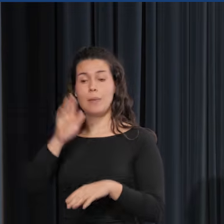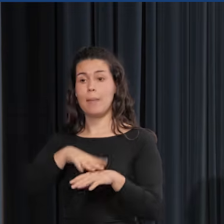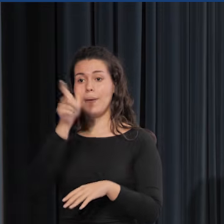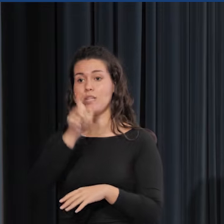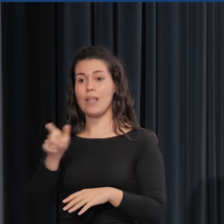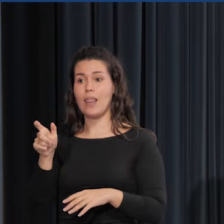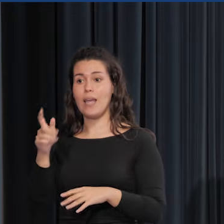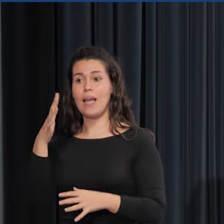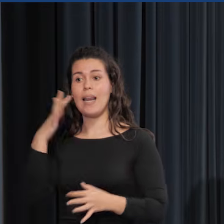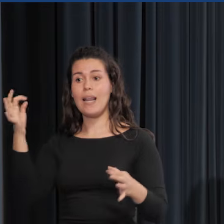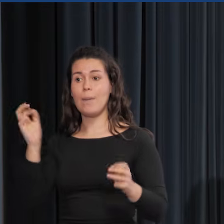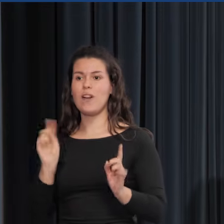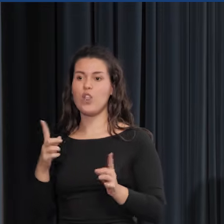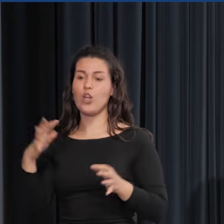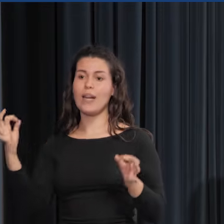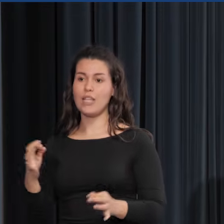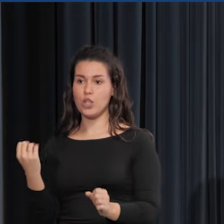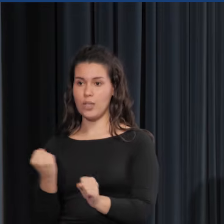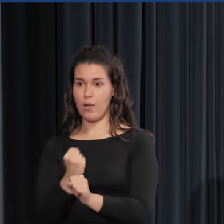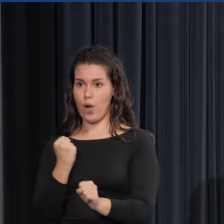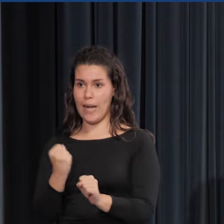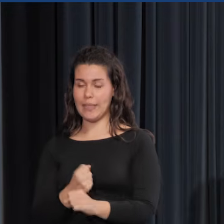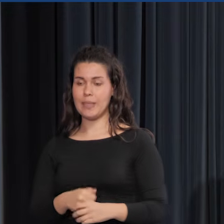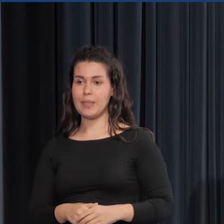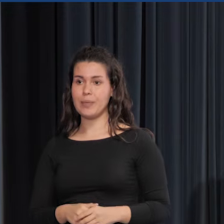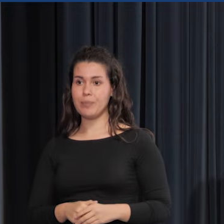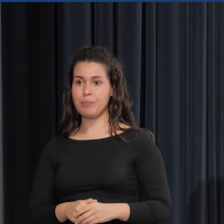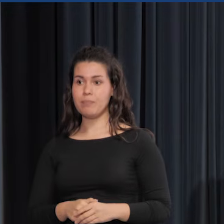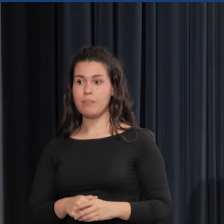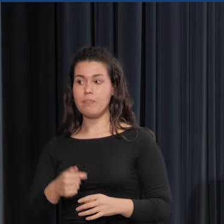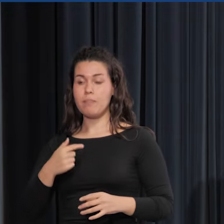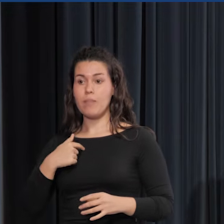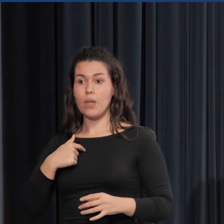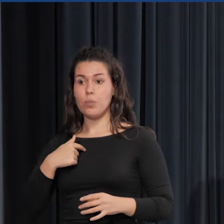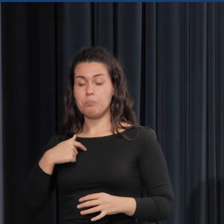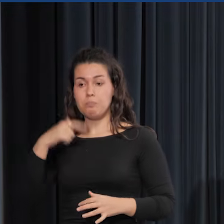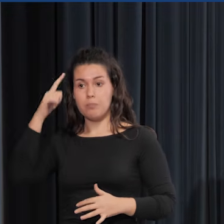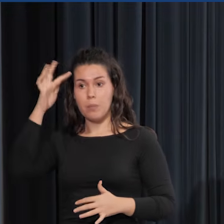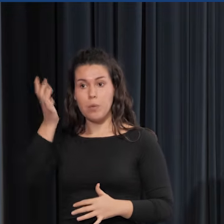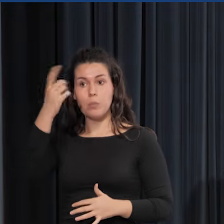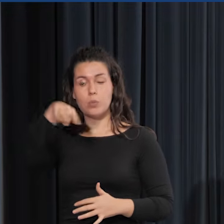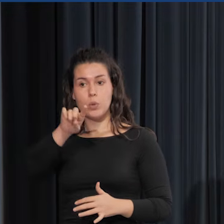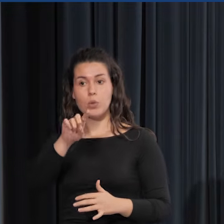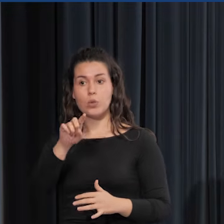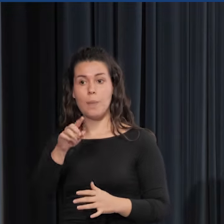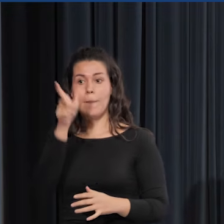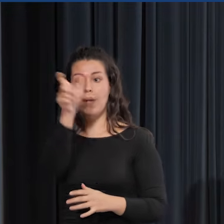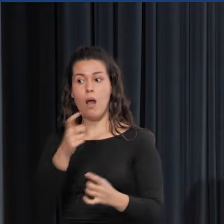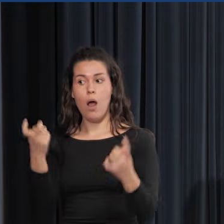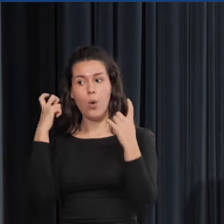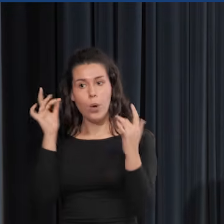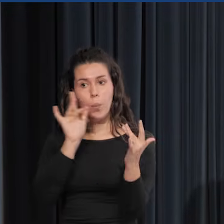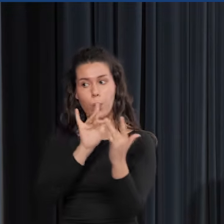laborales. Me imagino que tenéis contacto con el alumnado que se ha